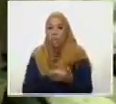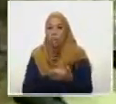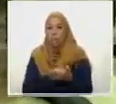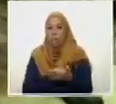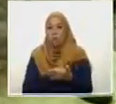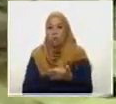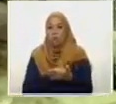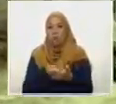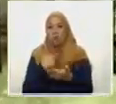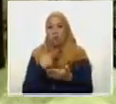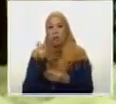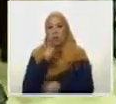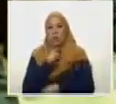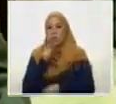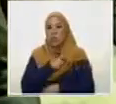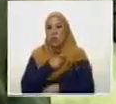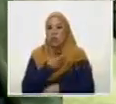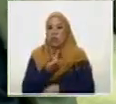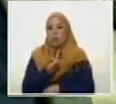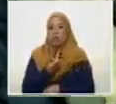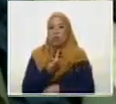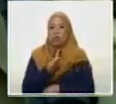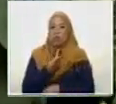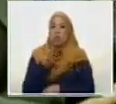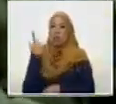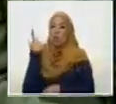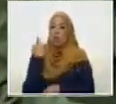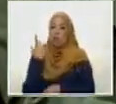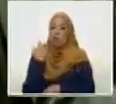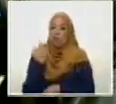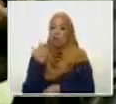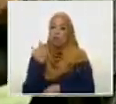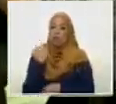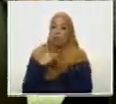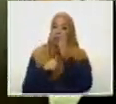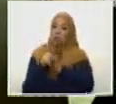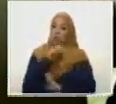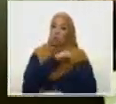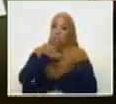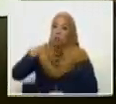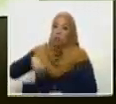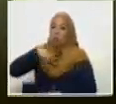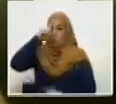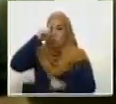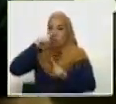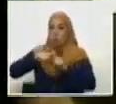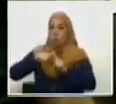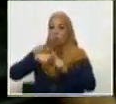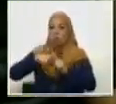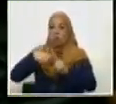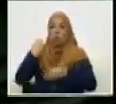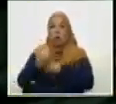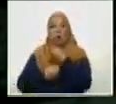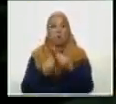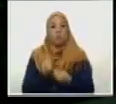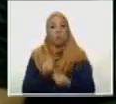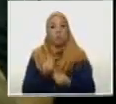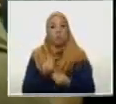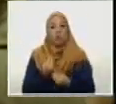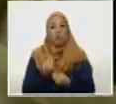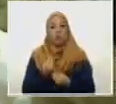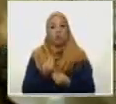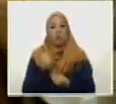la fuerza necesaria, la fuerza que haga falta para que efectivamente no logren, como quisieran,